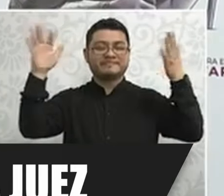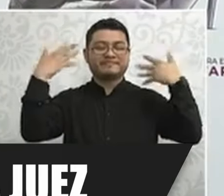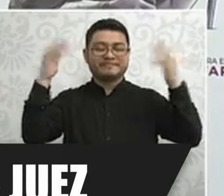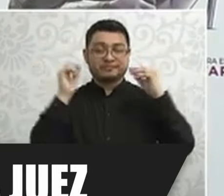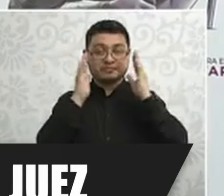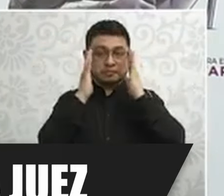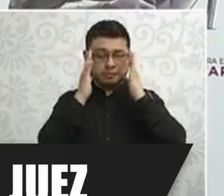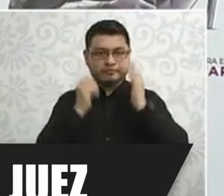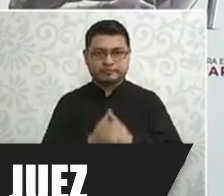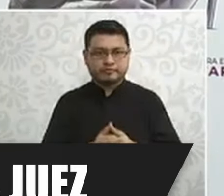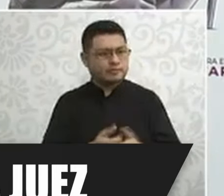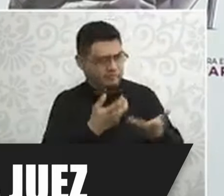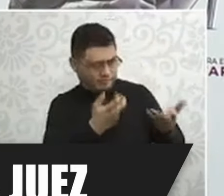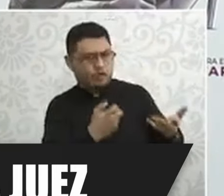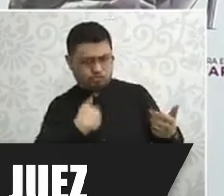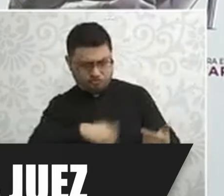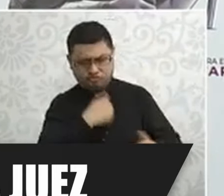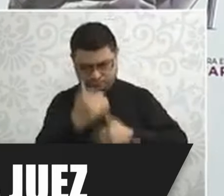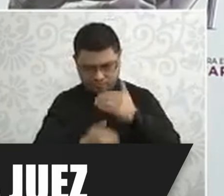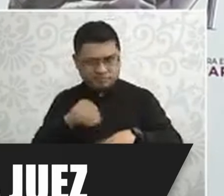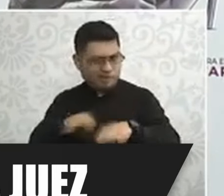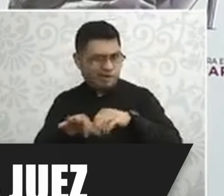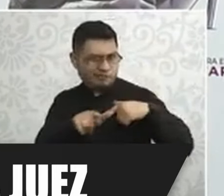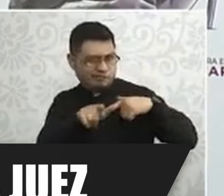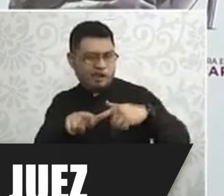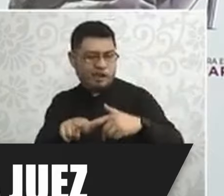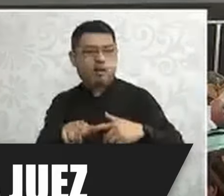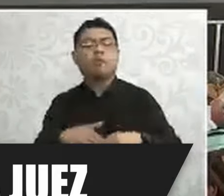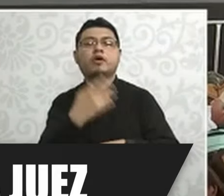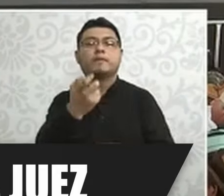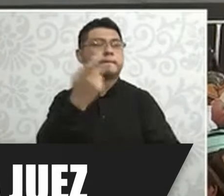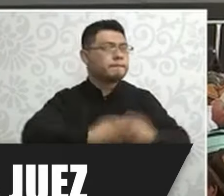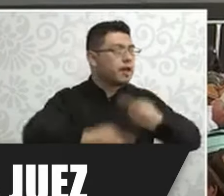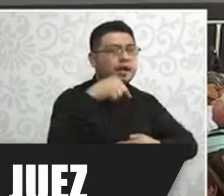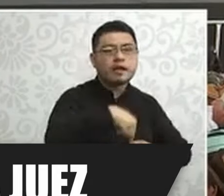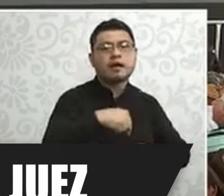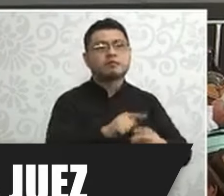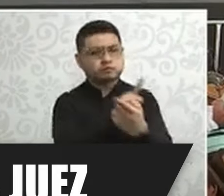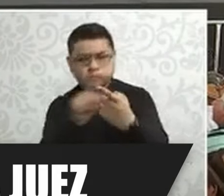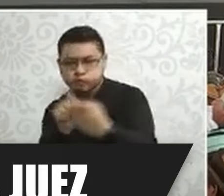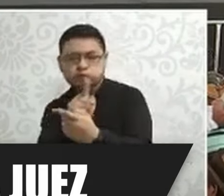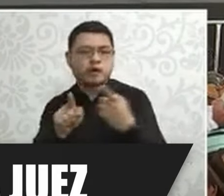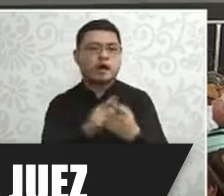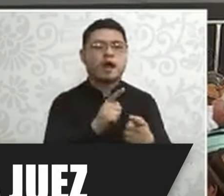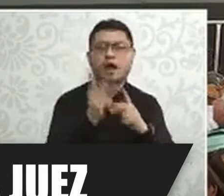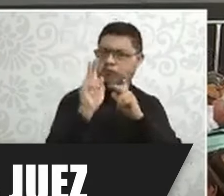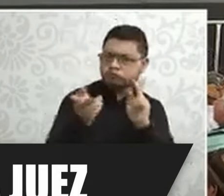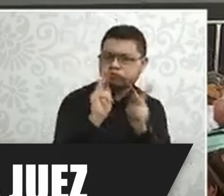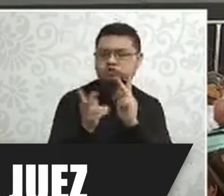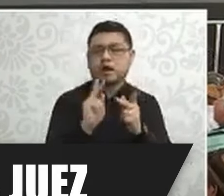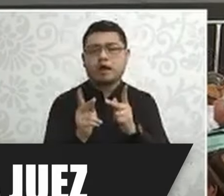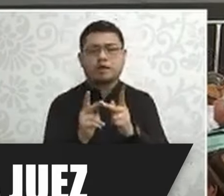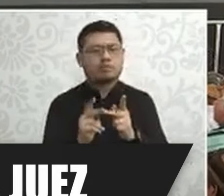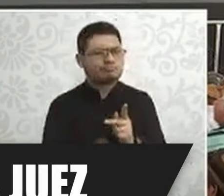Así vamos a gobernar y por eso venimos aquí a hablar con ustedes cuáles son los proyectos, los programas. ¿Qué